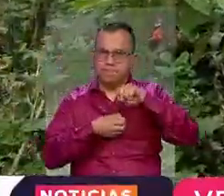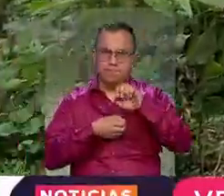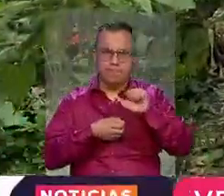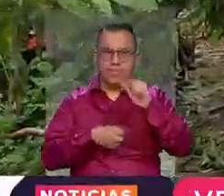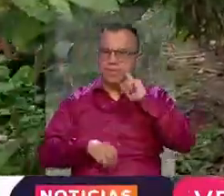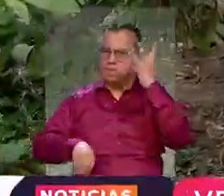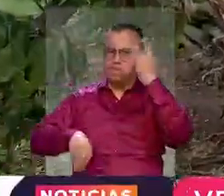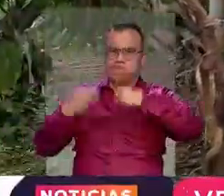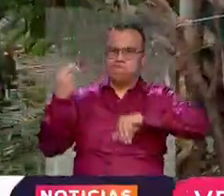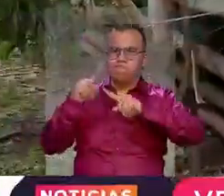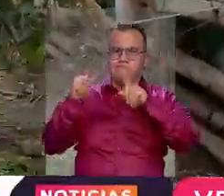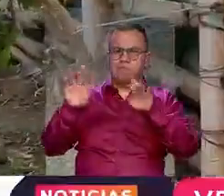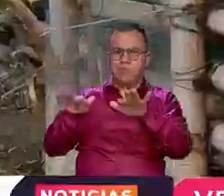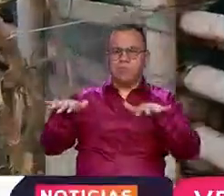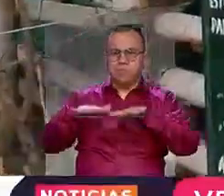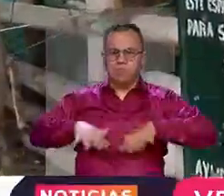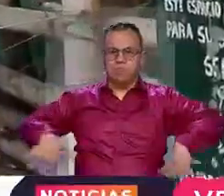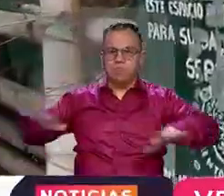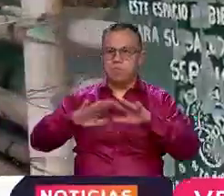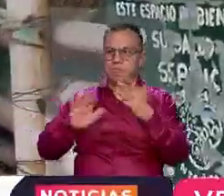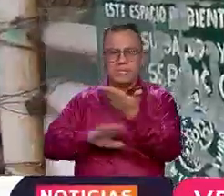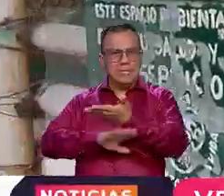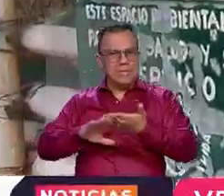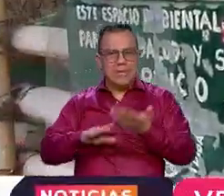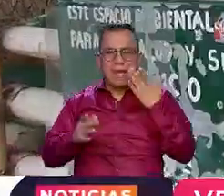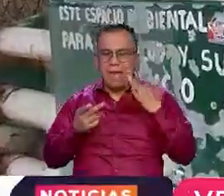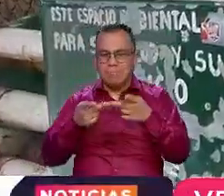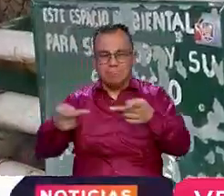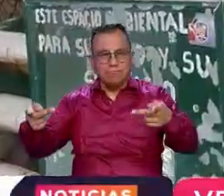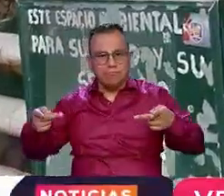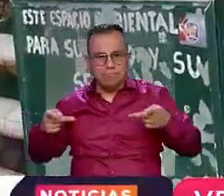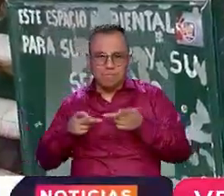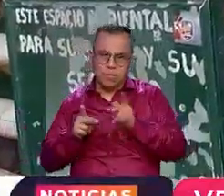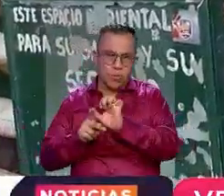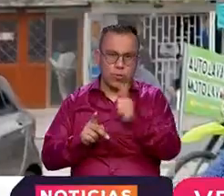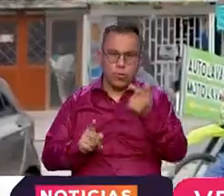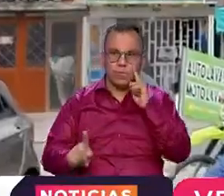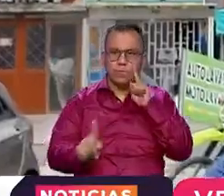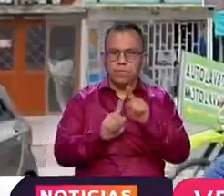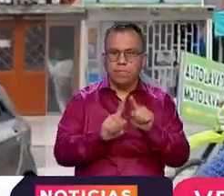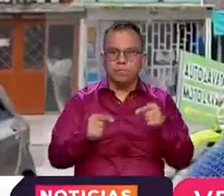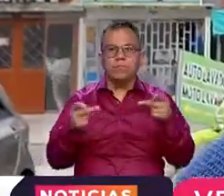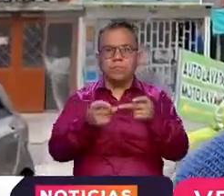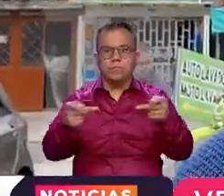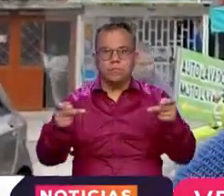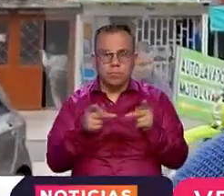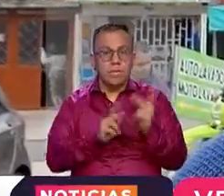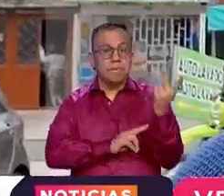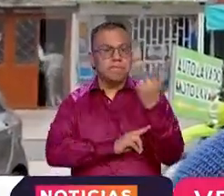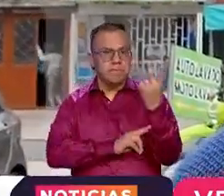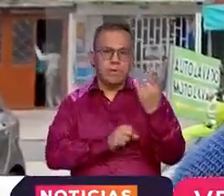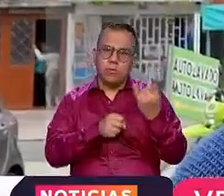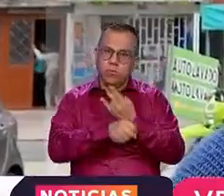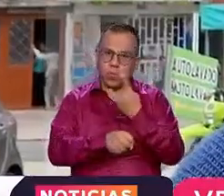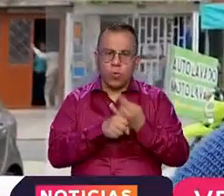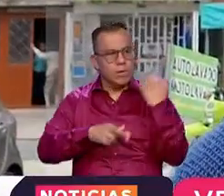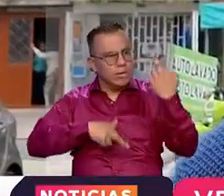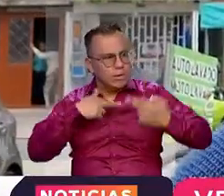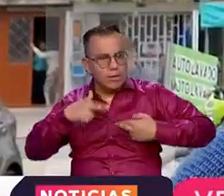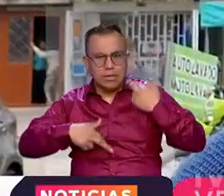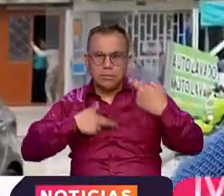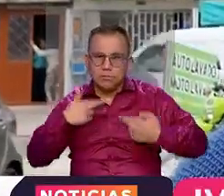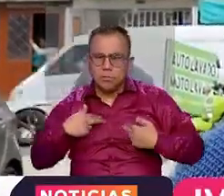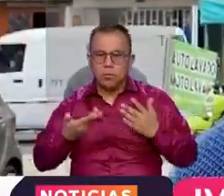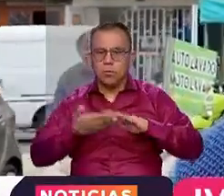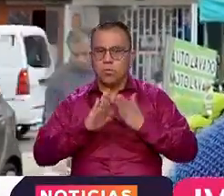acuerdo con el funcionamiento de la huerta y exigen que el espacio se utilice con otro fin. Es una zona verde para uso de recreación